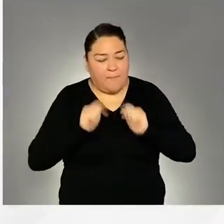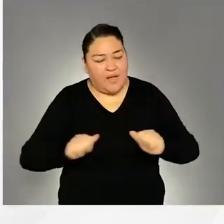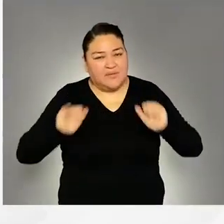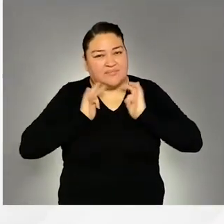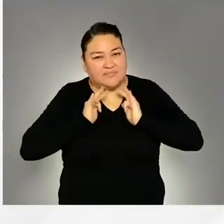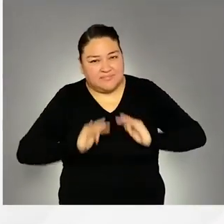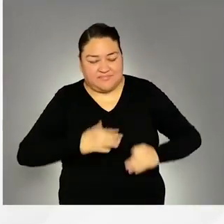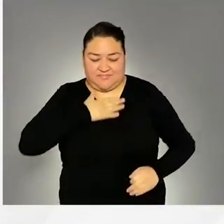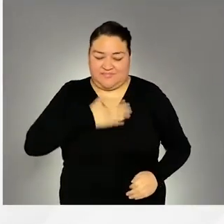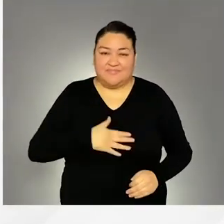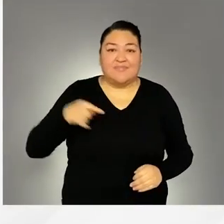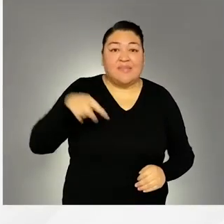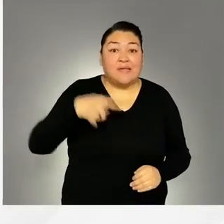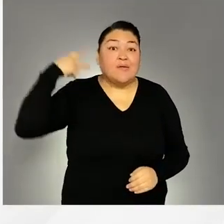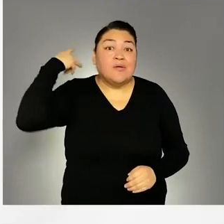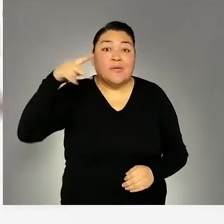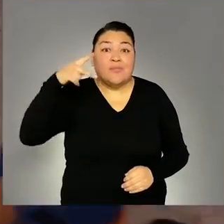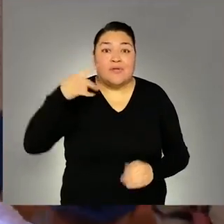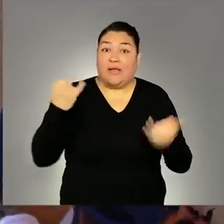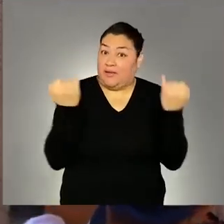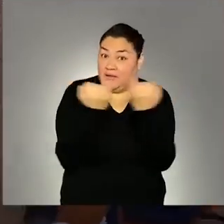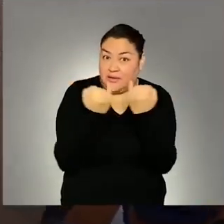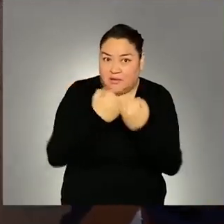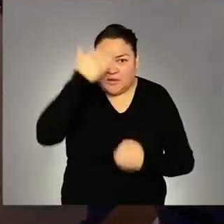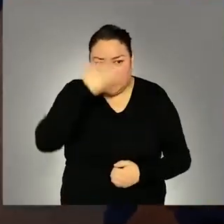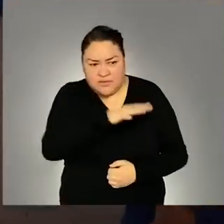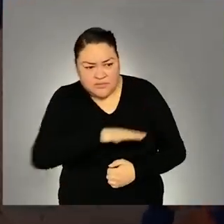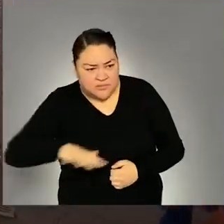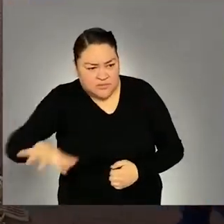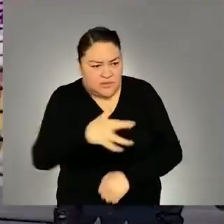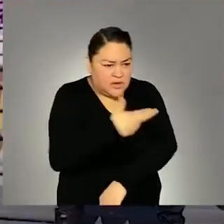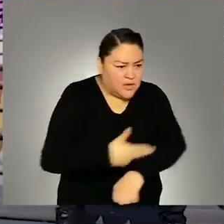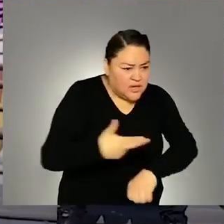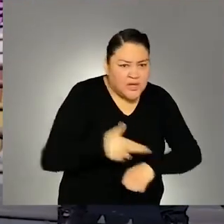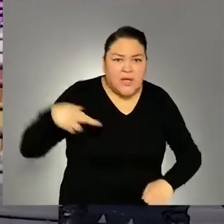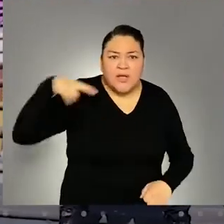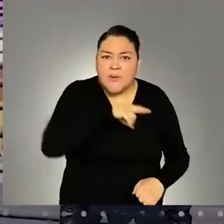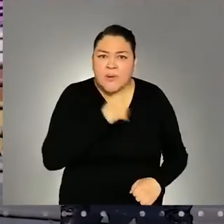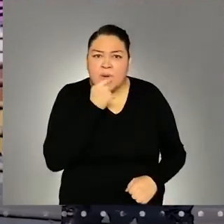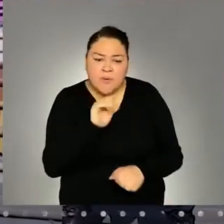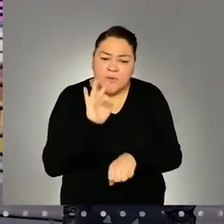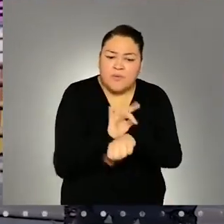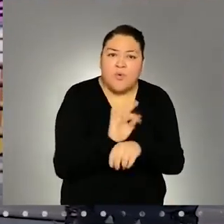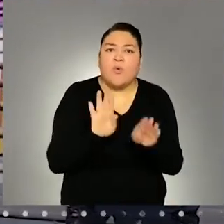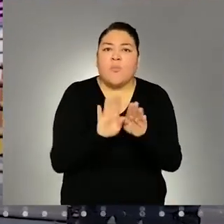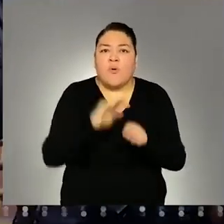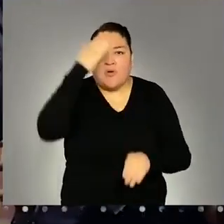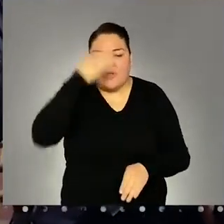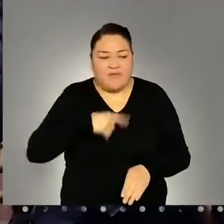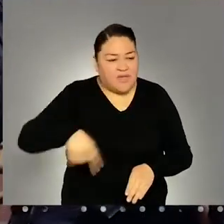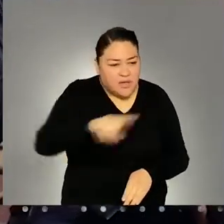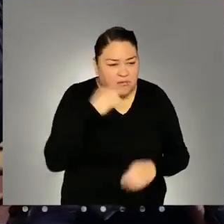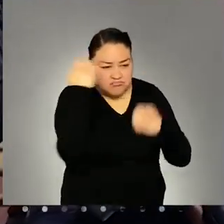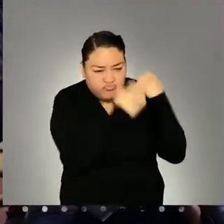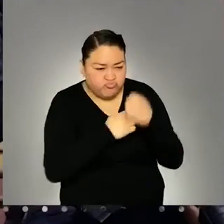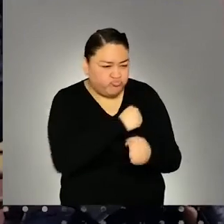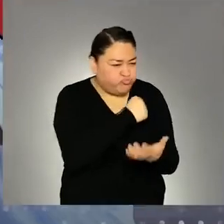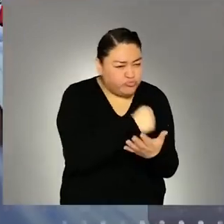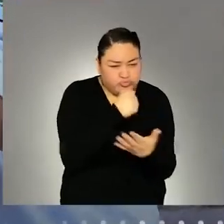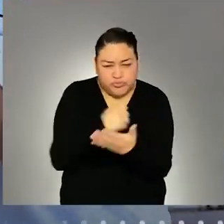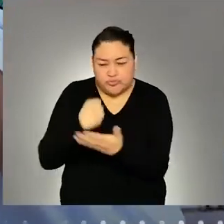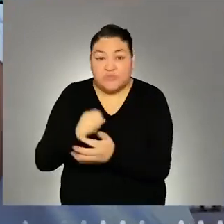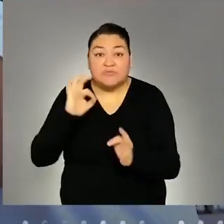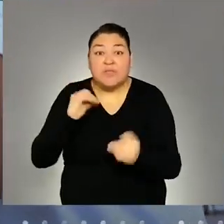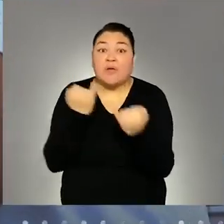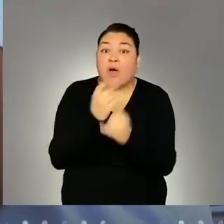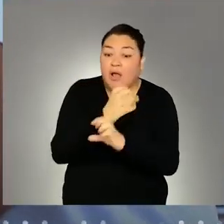Paz, Seguridad y Justicia por Puebla. Además, para mejorar las acciones de respuesta implementamos la certificación de las policías y